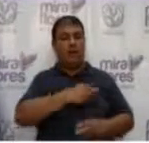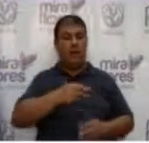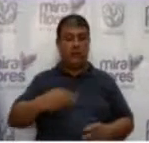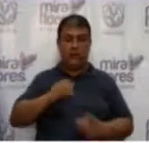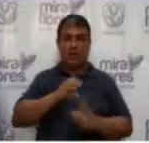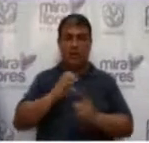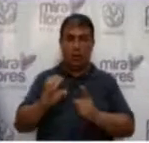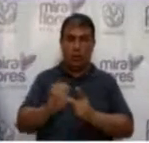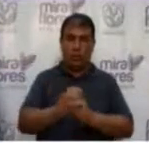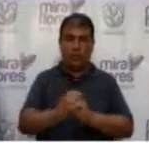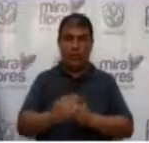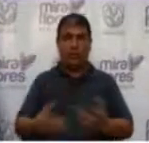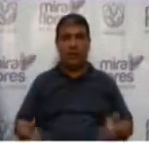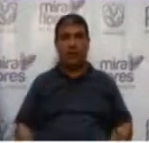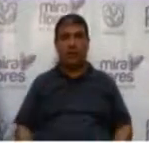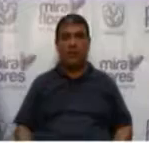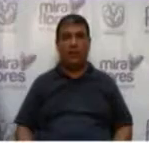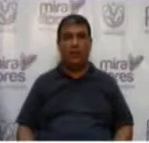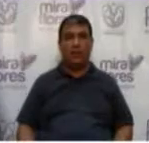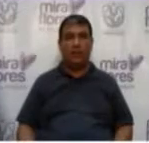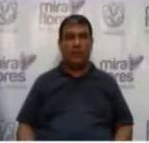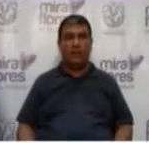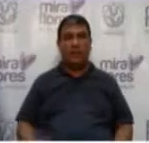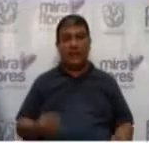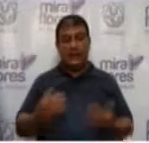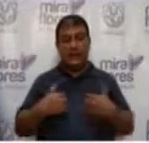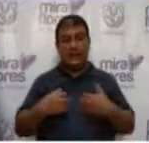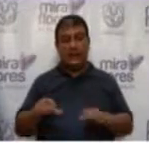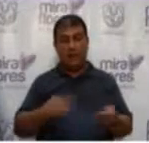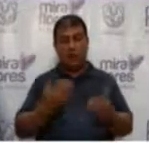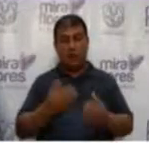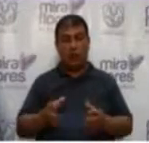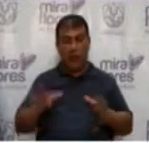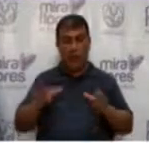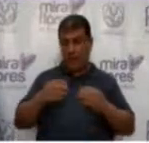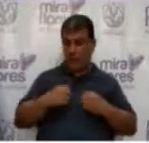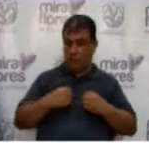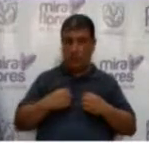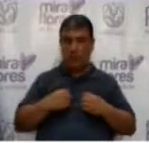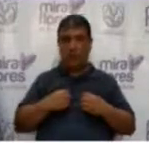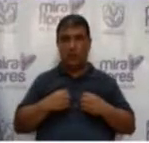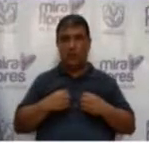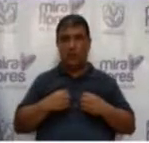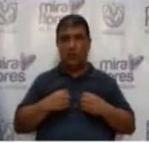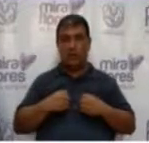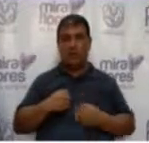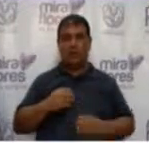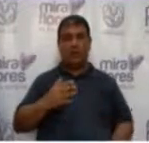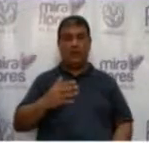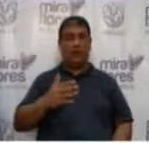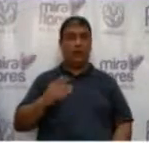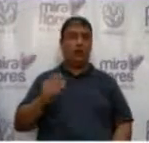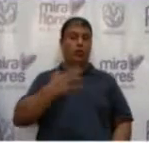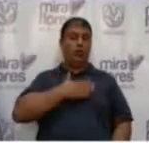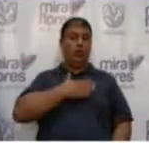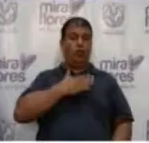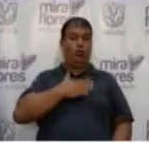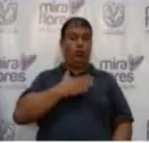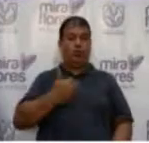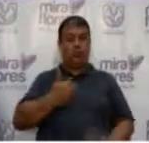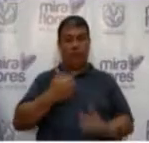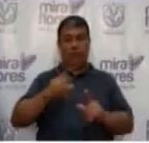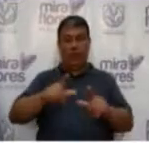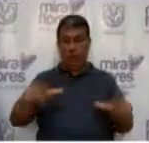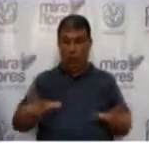Cultura. Y entonces tiene que haber un reconocimiento del titular del predio